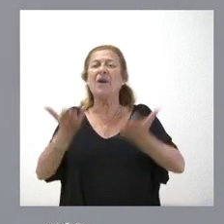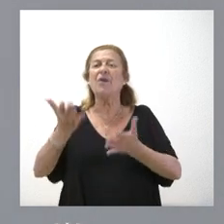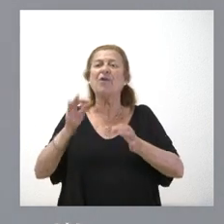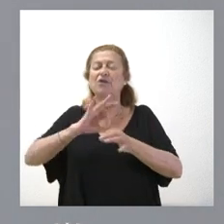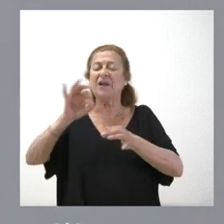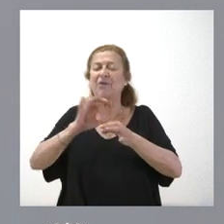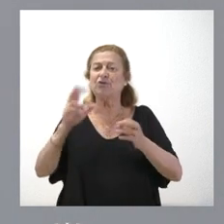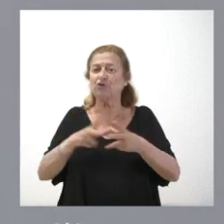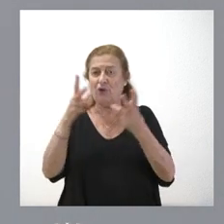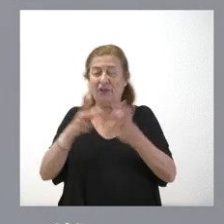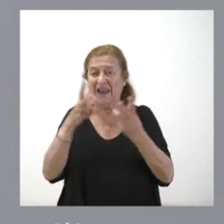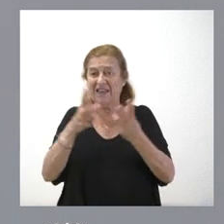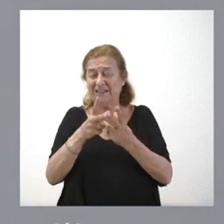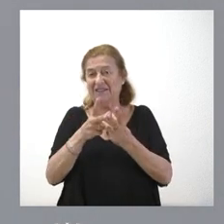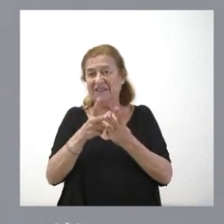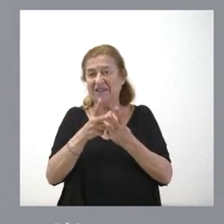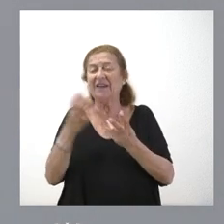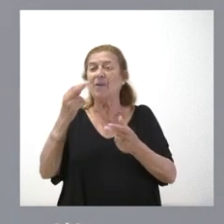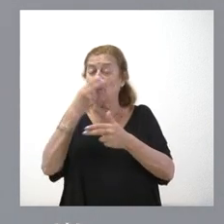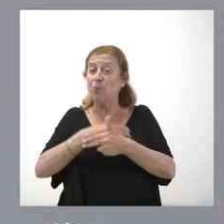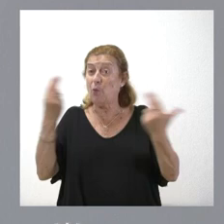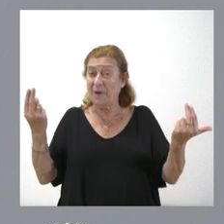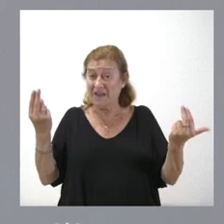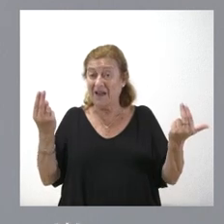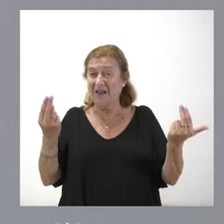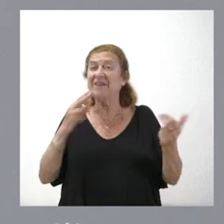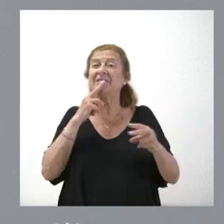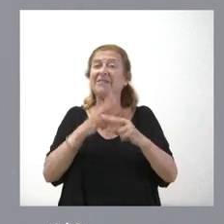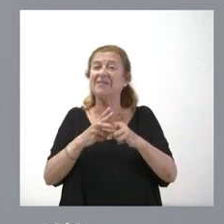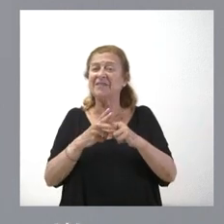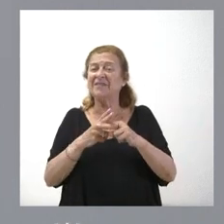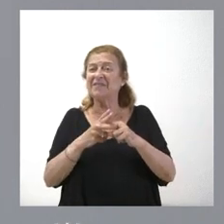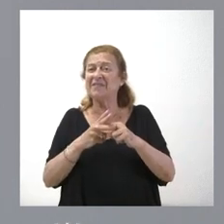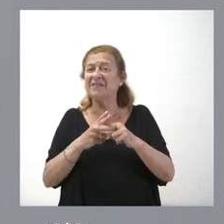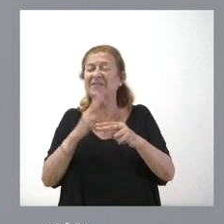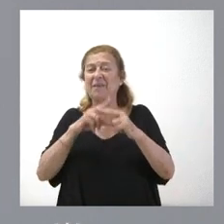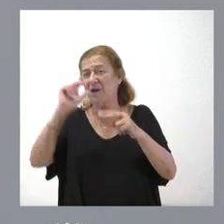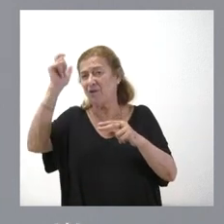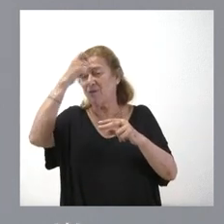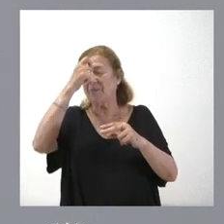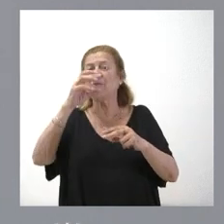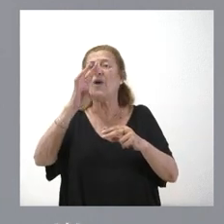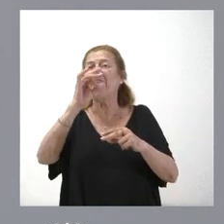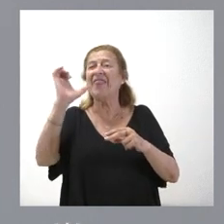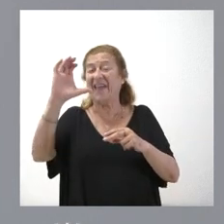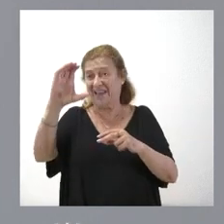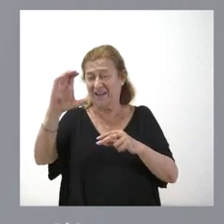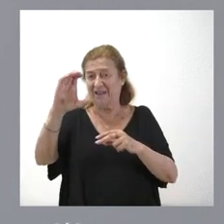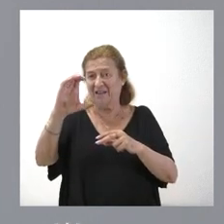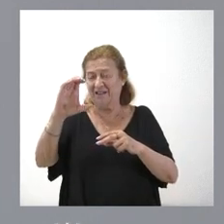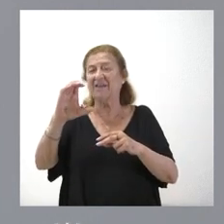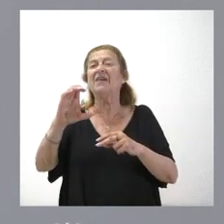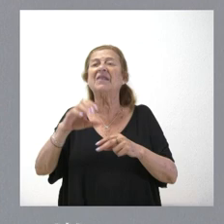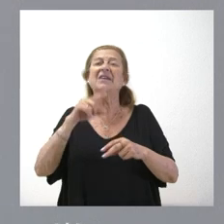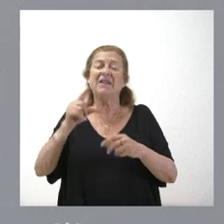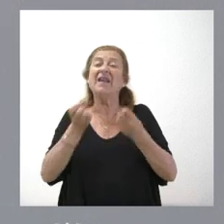sociales que se publica y que se llama vamos bajo el concepto de dec es el